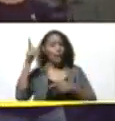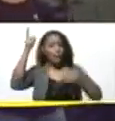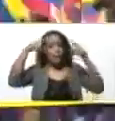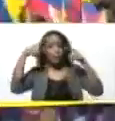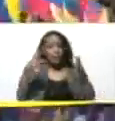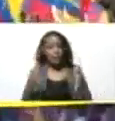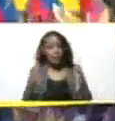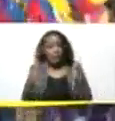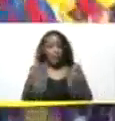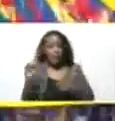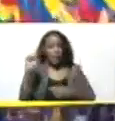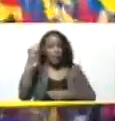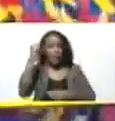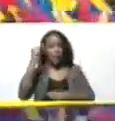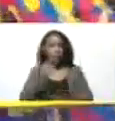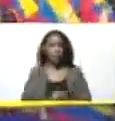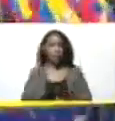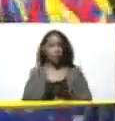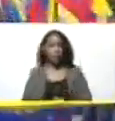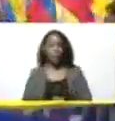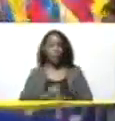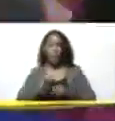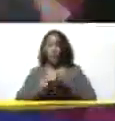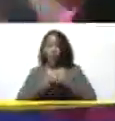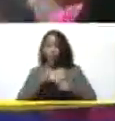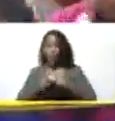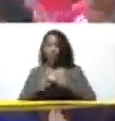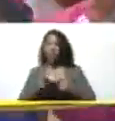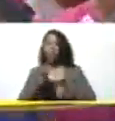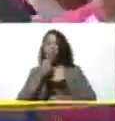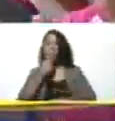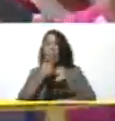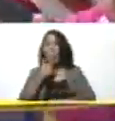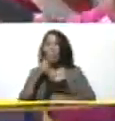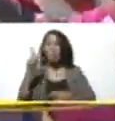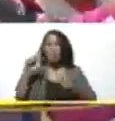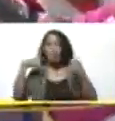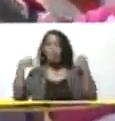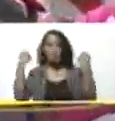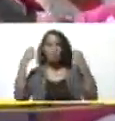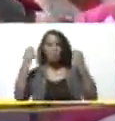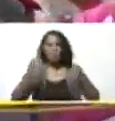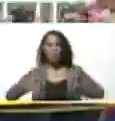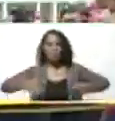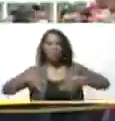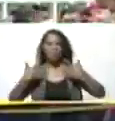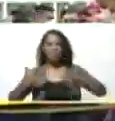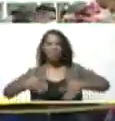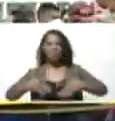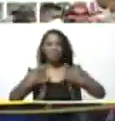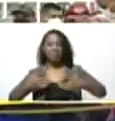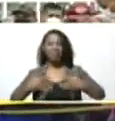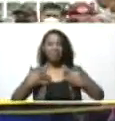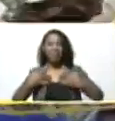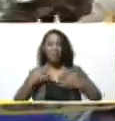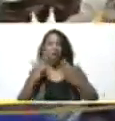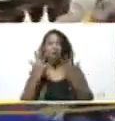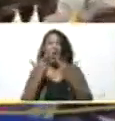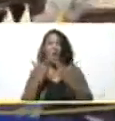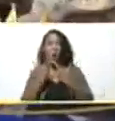vez? Cosa bonita, ¿verdad? Una campaña de alegría, de